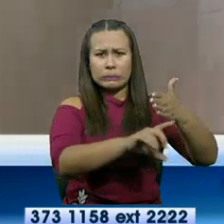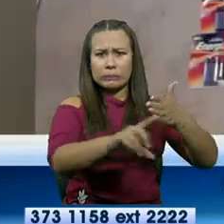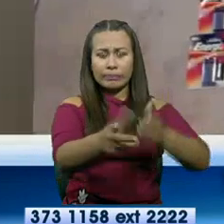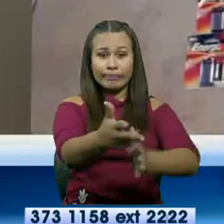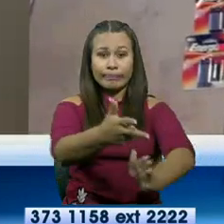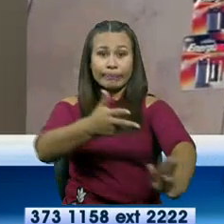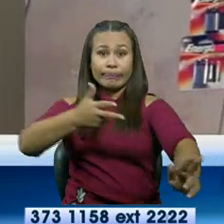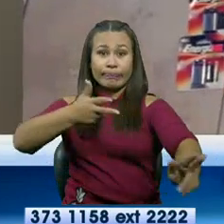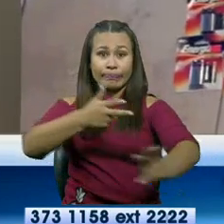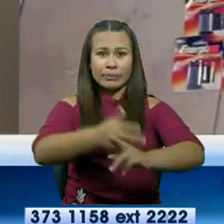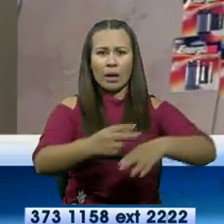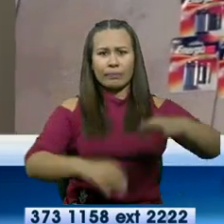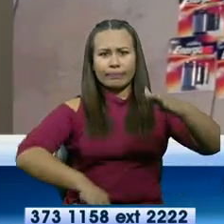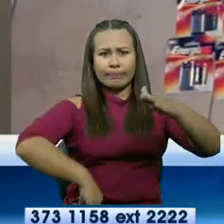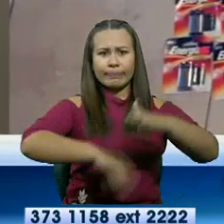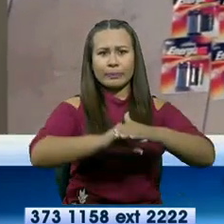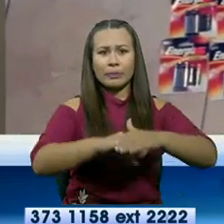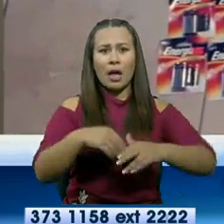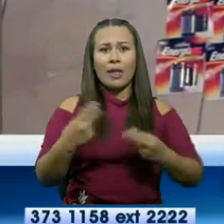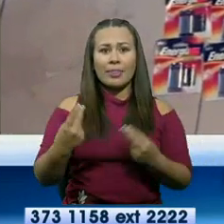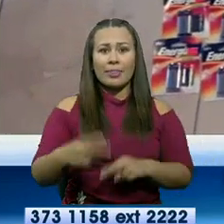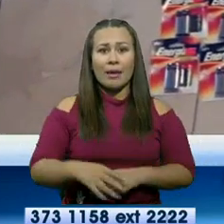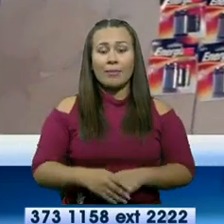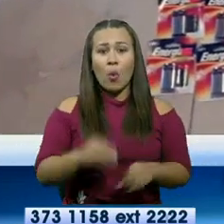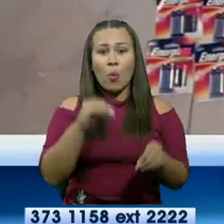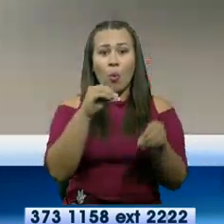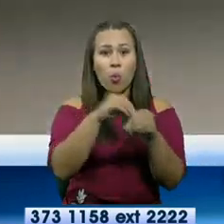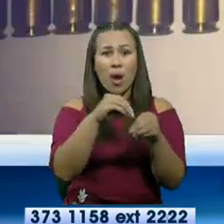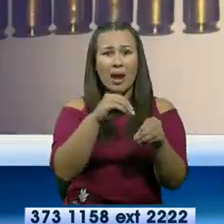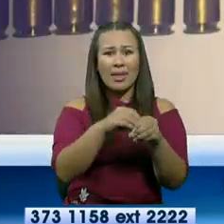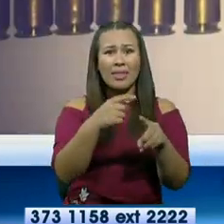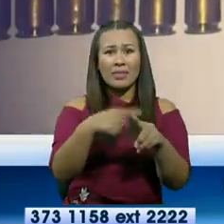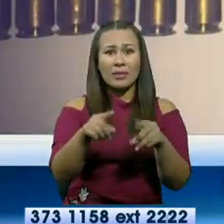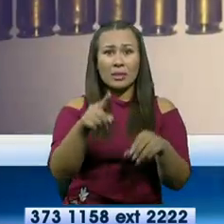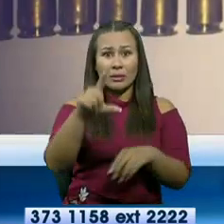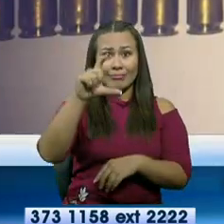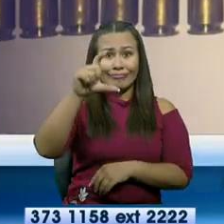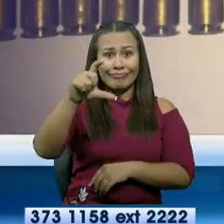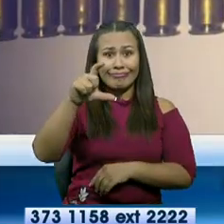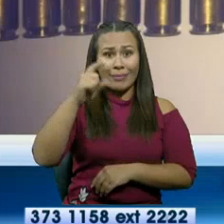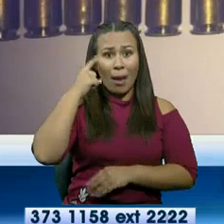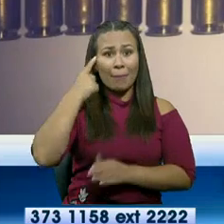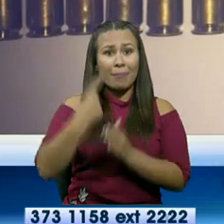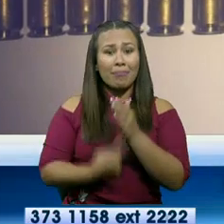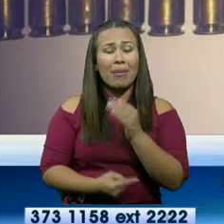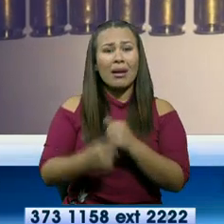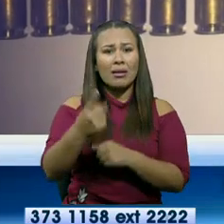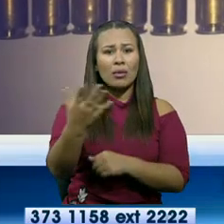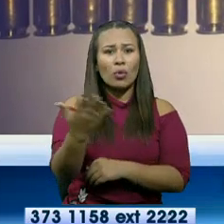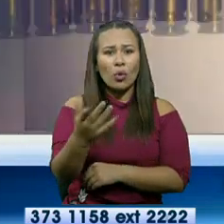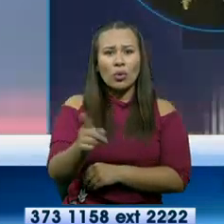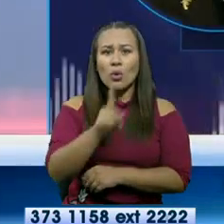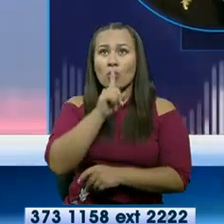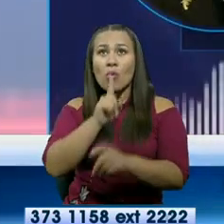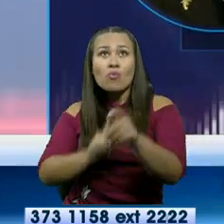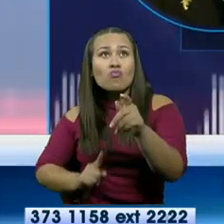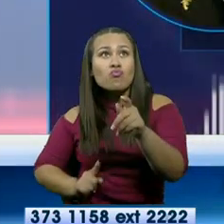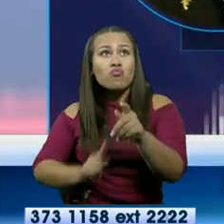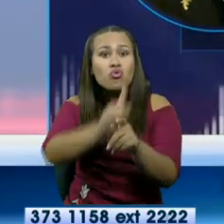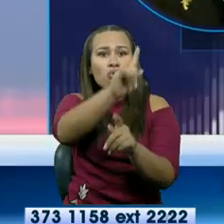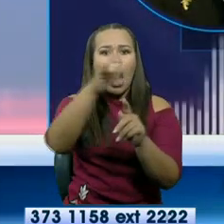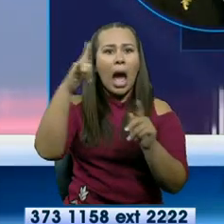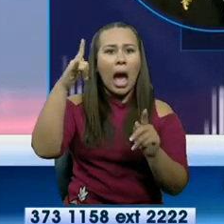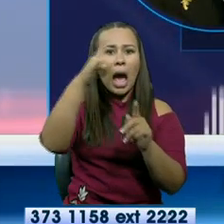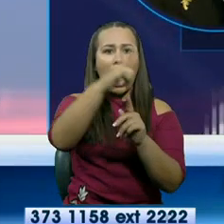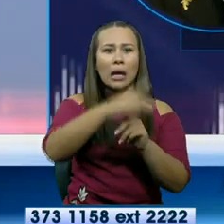mecha lenta, baterías, incluso almacenaban munición .50 utilizada para ataque aéreo. Neutralizar